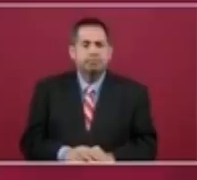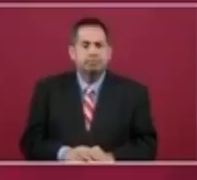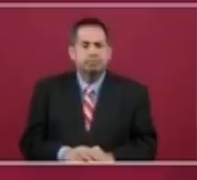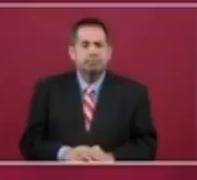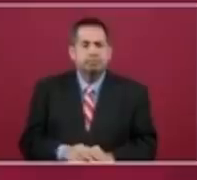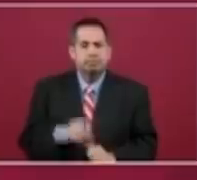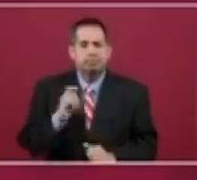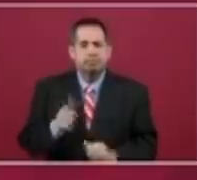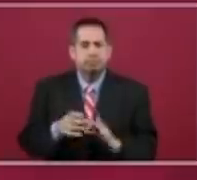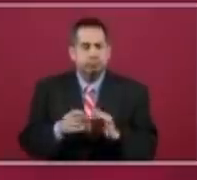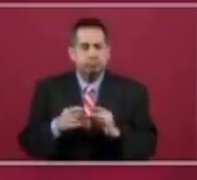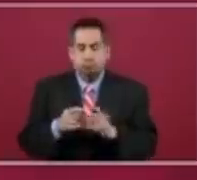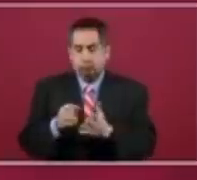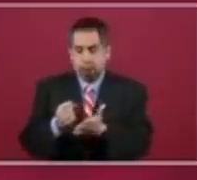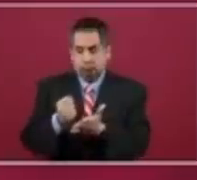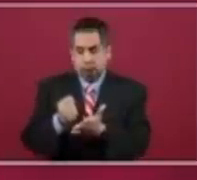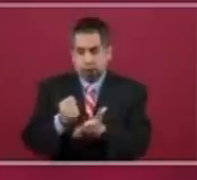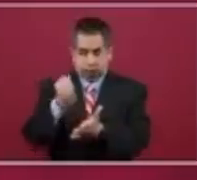se aprueba